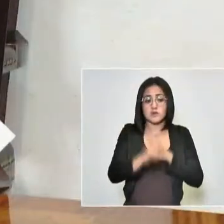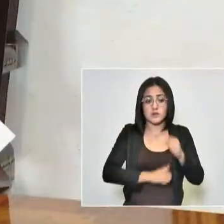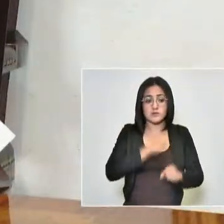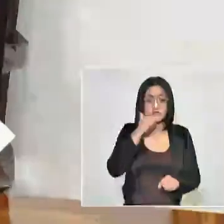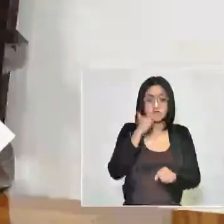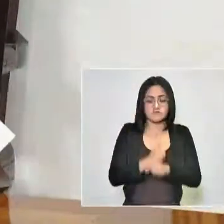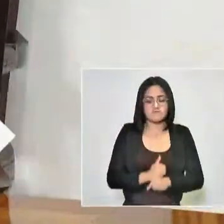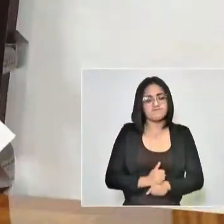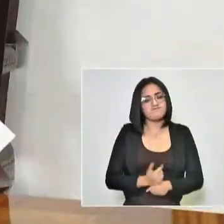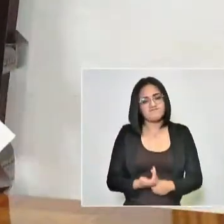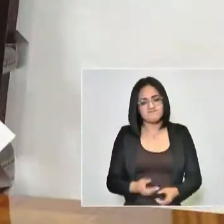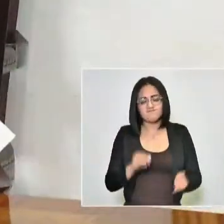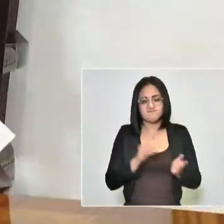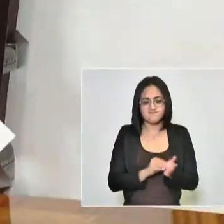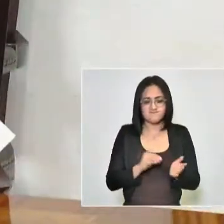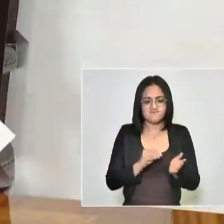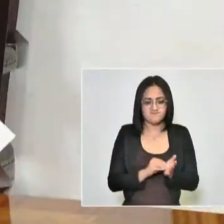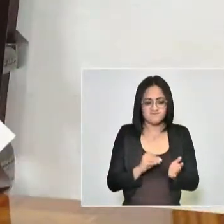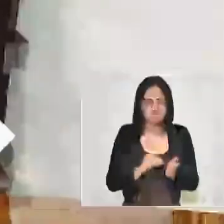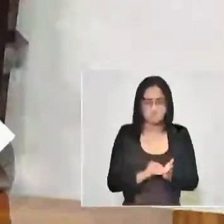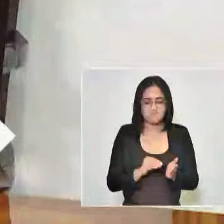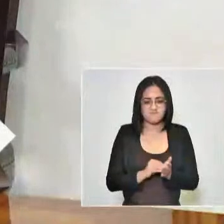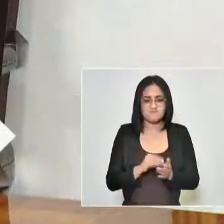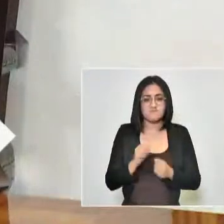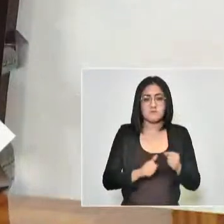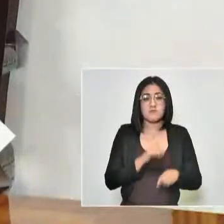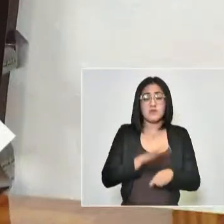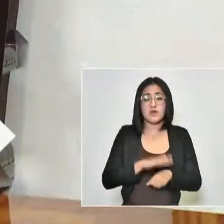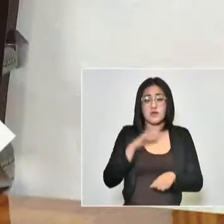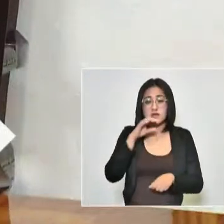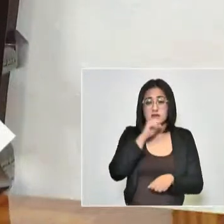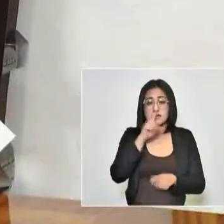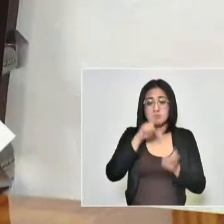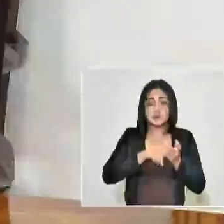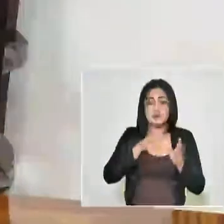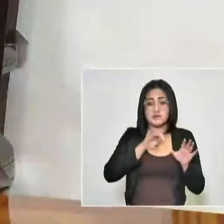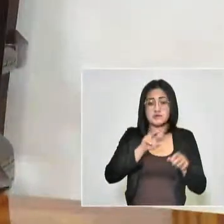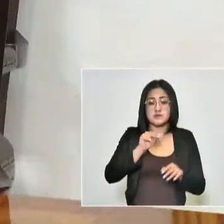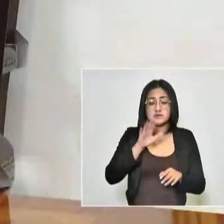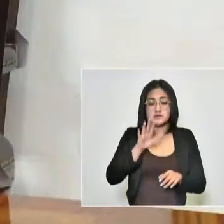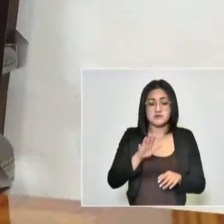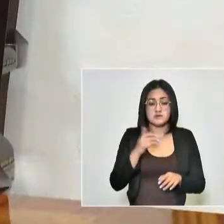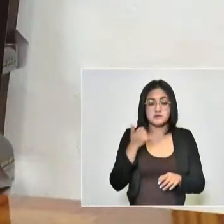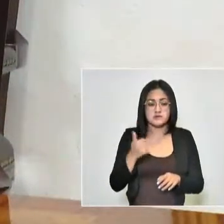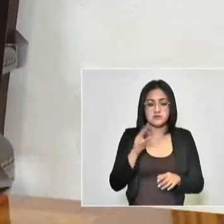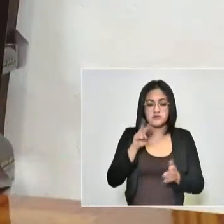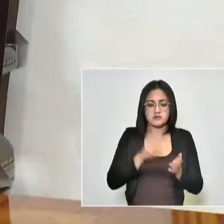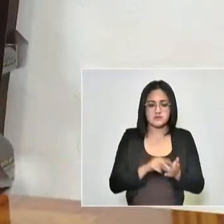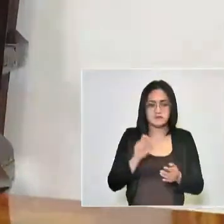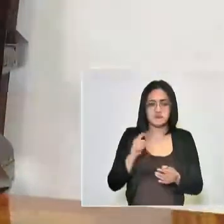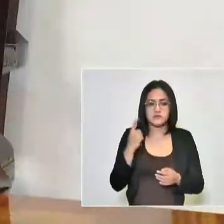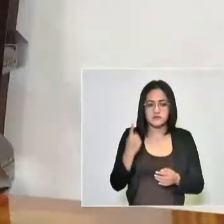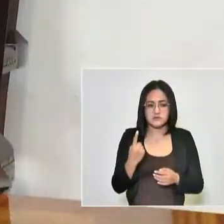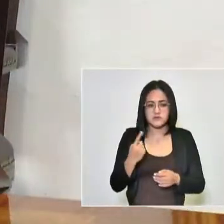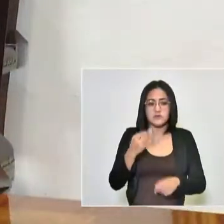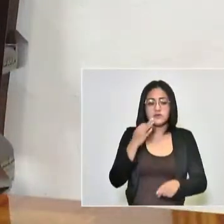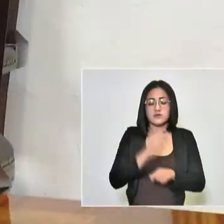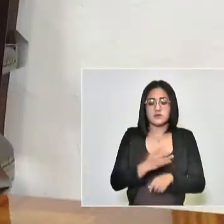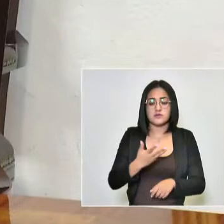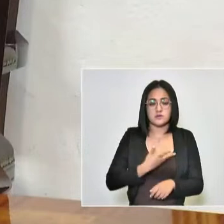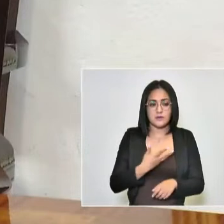sido consistentemente los años más cálidos entre 1985 y el 2021, y esto